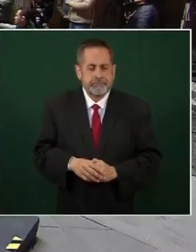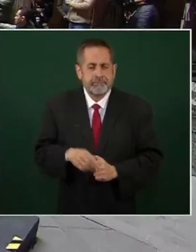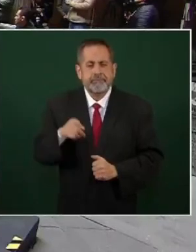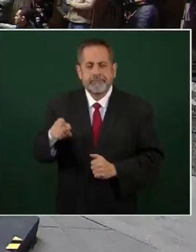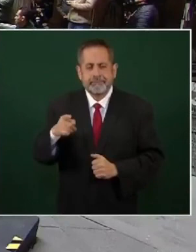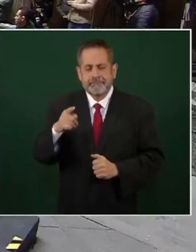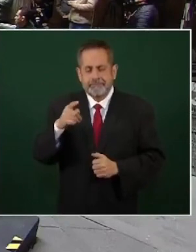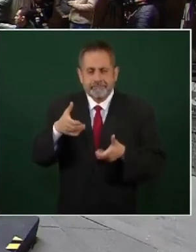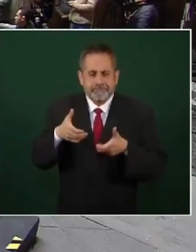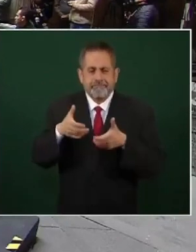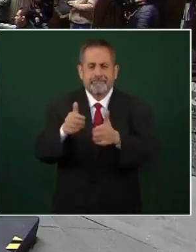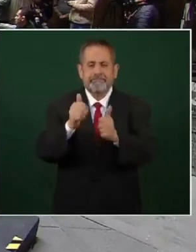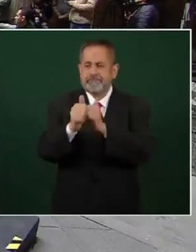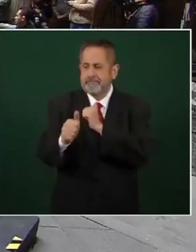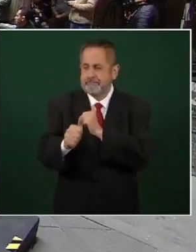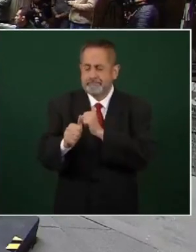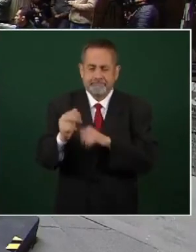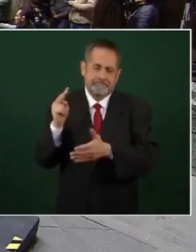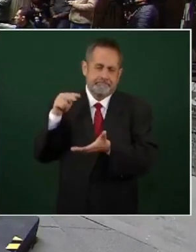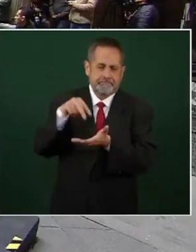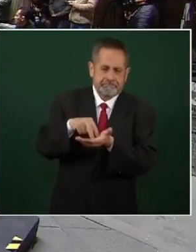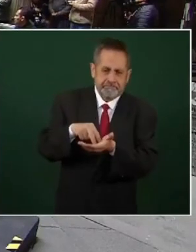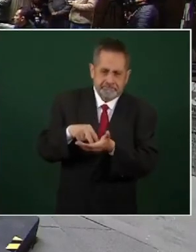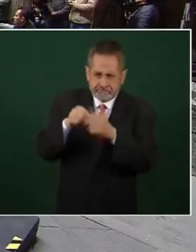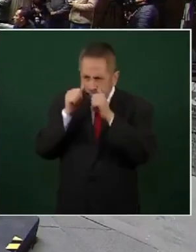la vigilancia en las carreteras federales